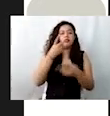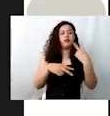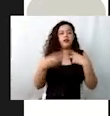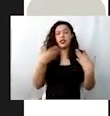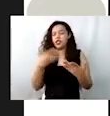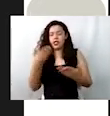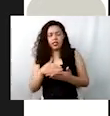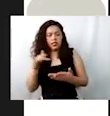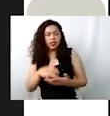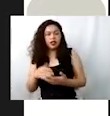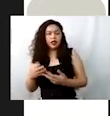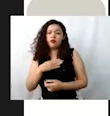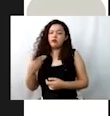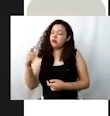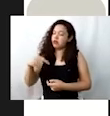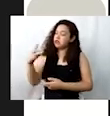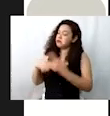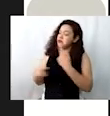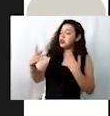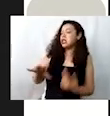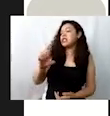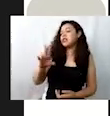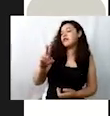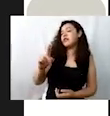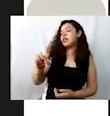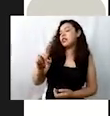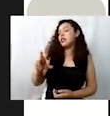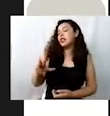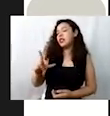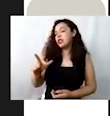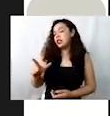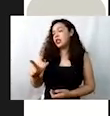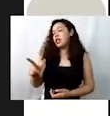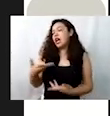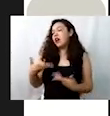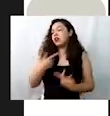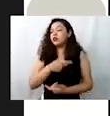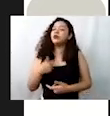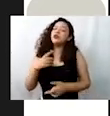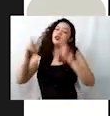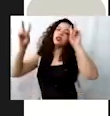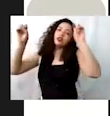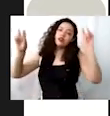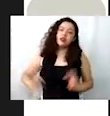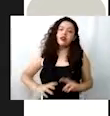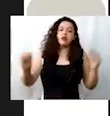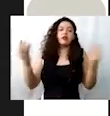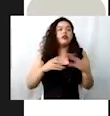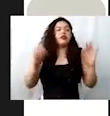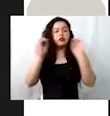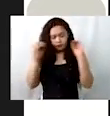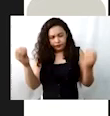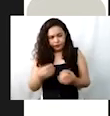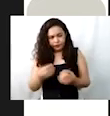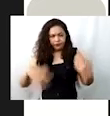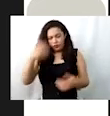contigo. Qué bueno tenerte aquí, Severín. De verdad que para nosotros es un placer, y más este tema que muchas organizaciones